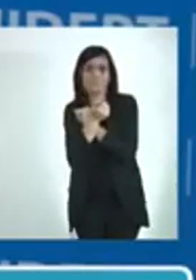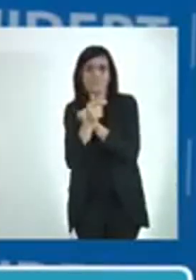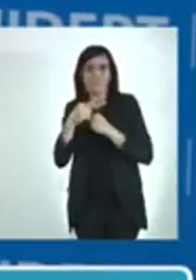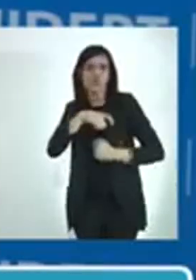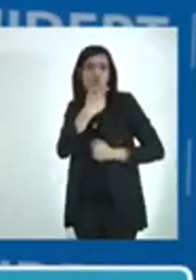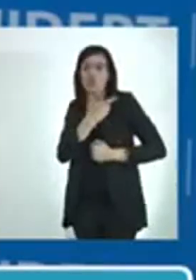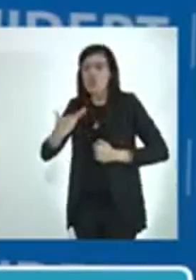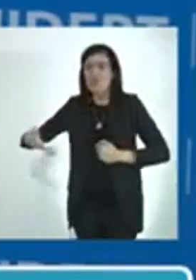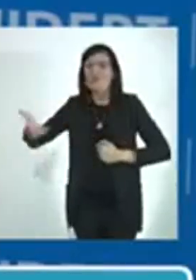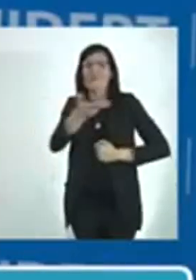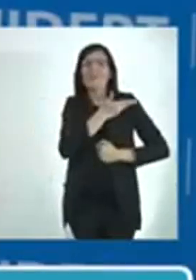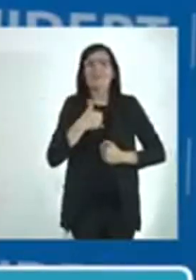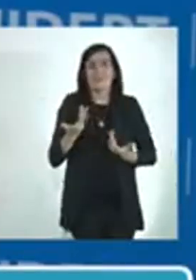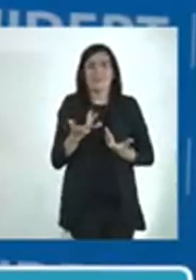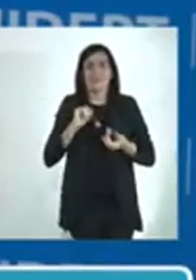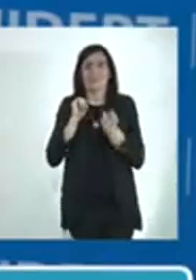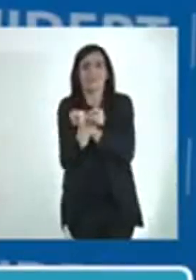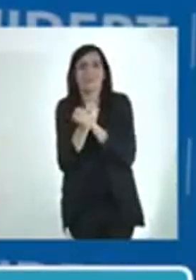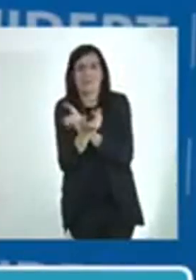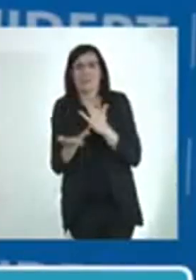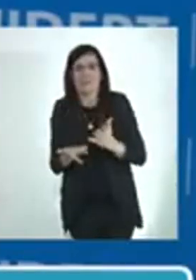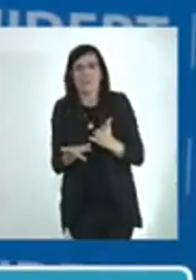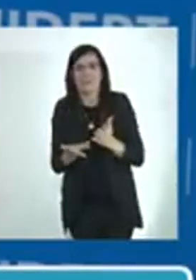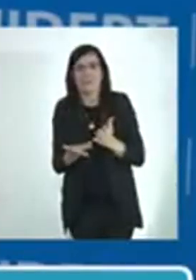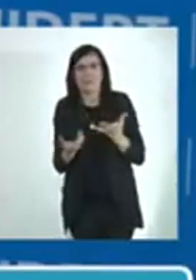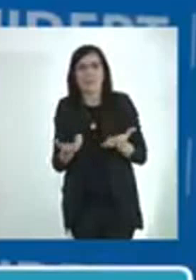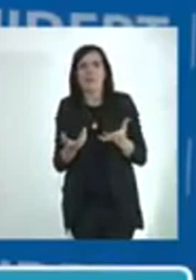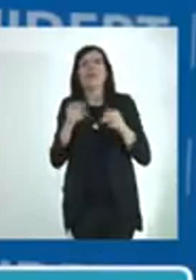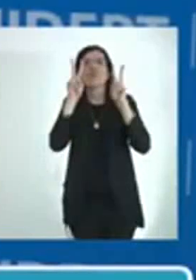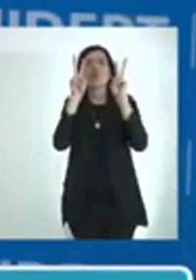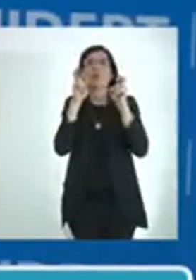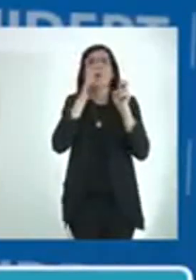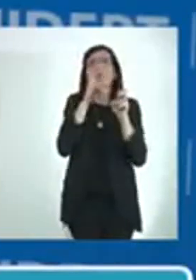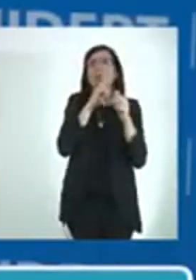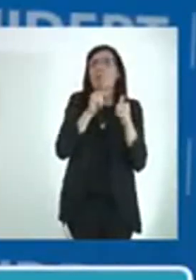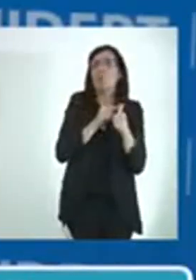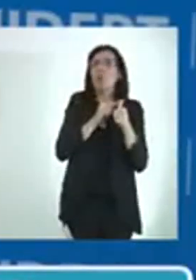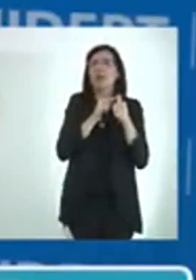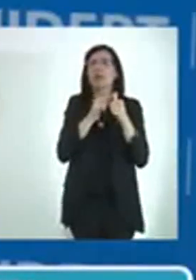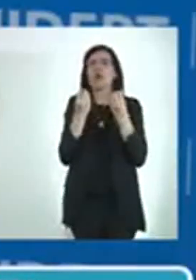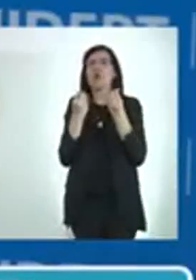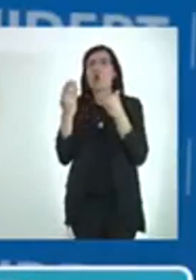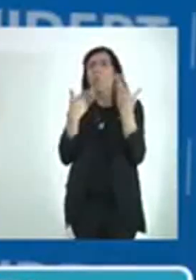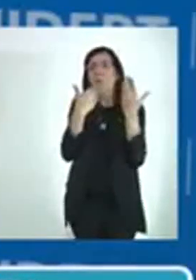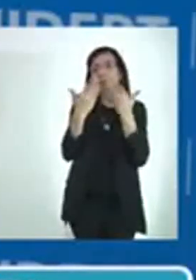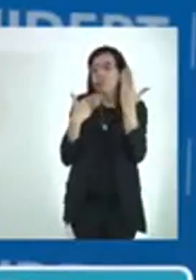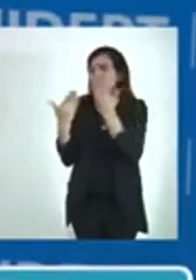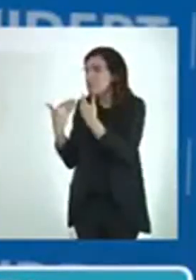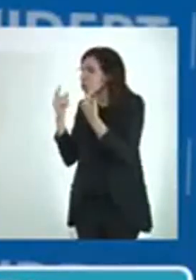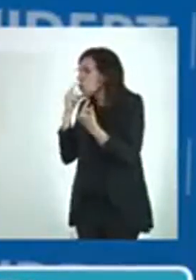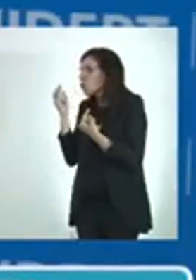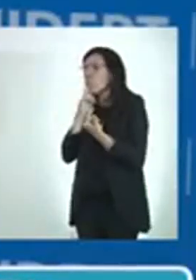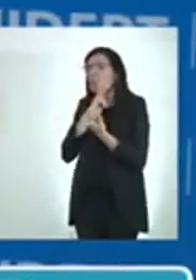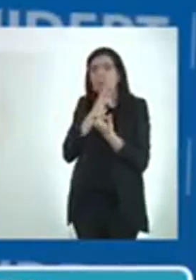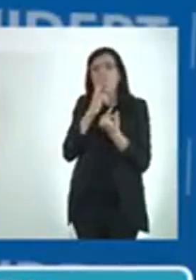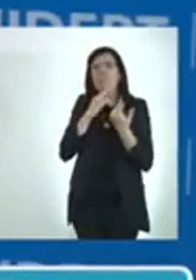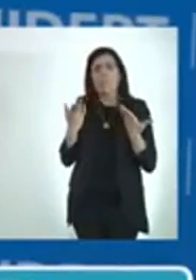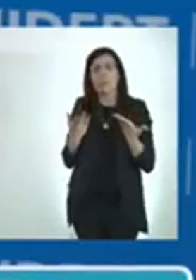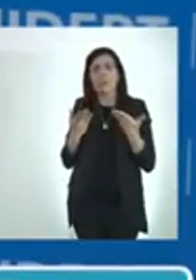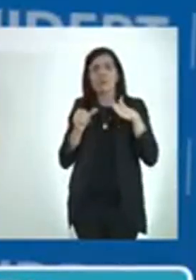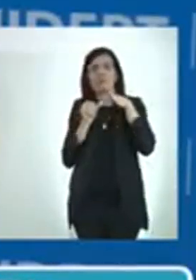más básico, nuestros roles, nuestros vínculos, cómo nos relacionamos entre hombres y mujeres, qué categoría establecemos para los